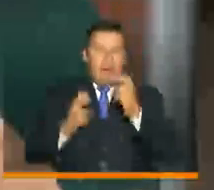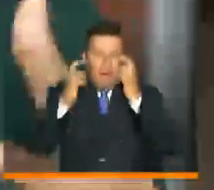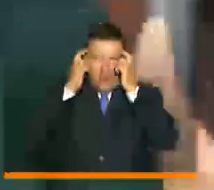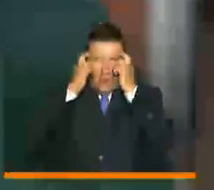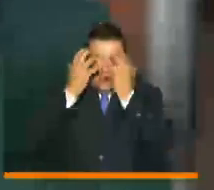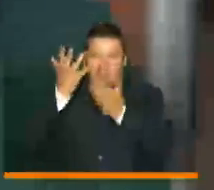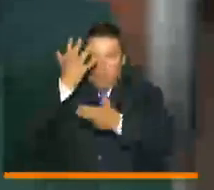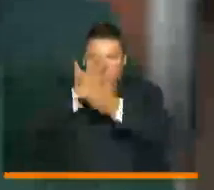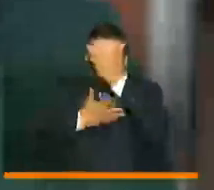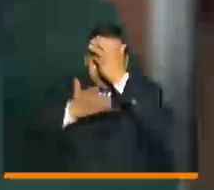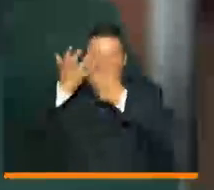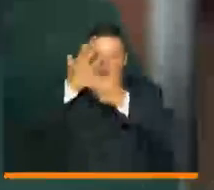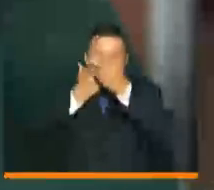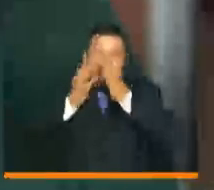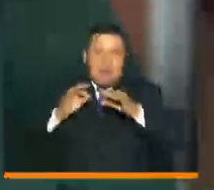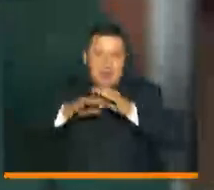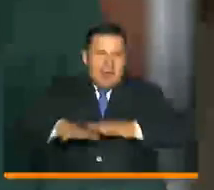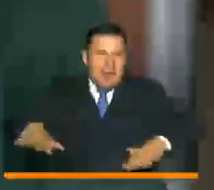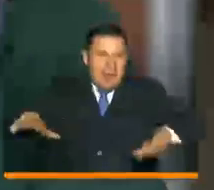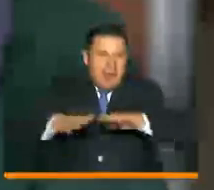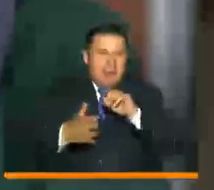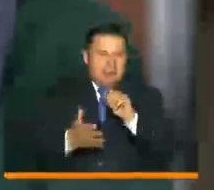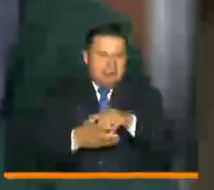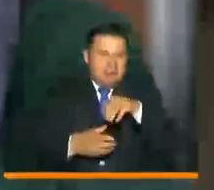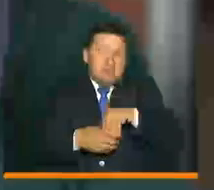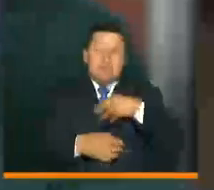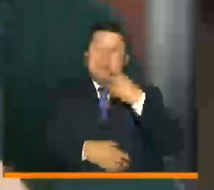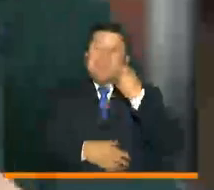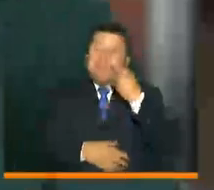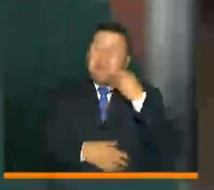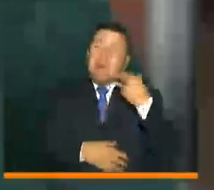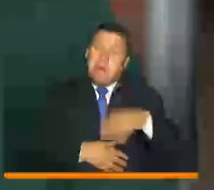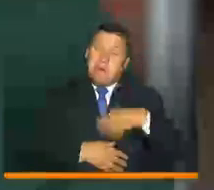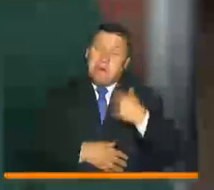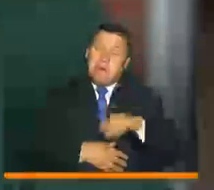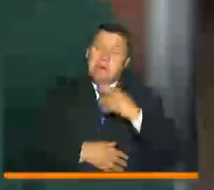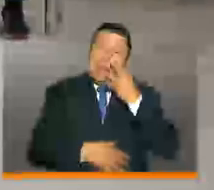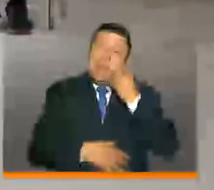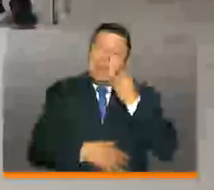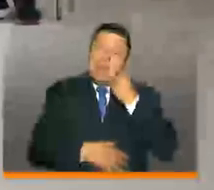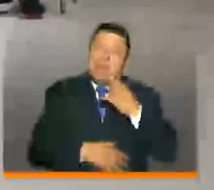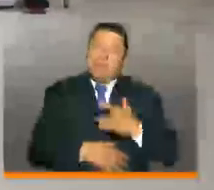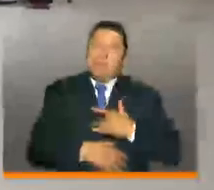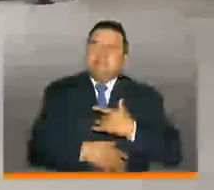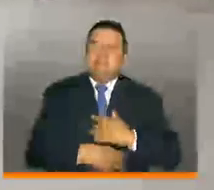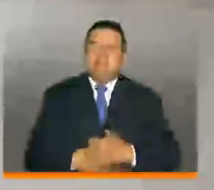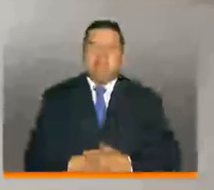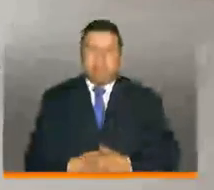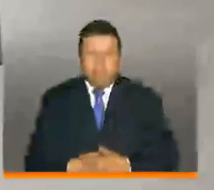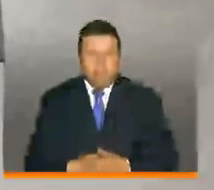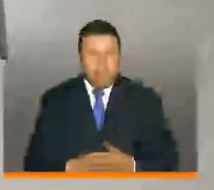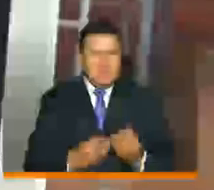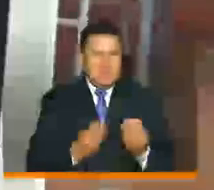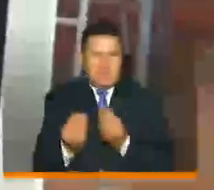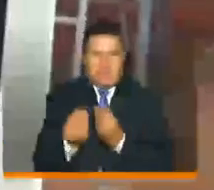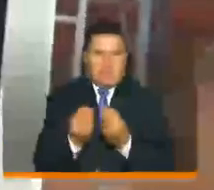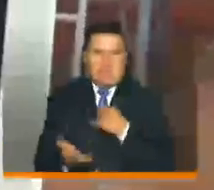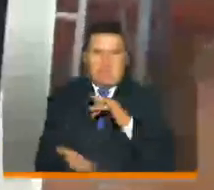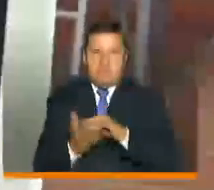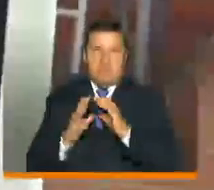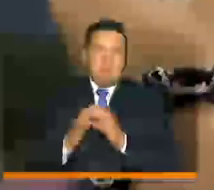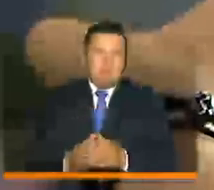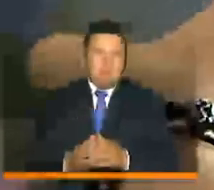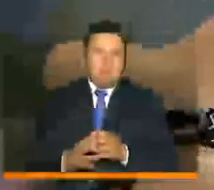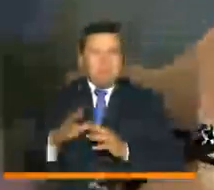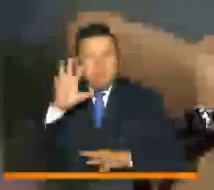conocimientos de aquellas áreas fundamentales. Entonces, es una experiencia bastante sentida. La alternancia entre la presencialidad